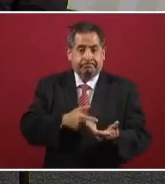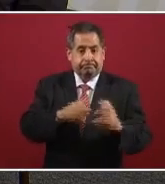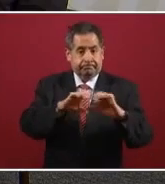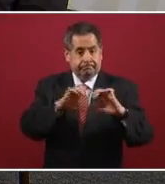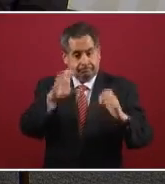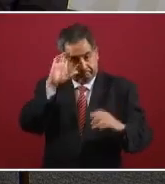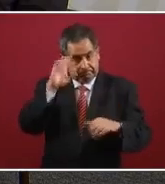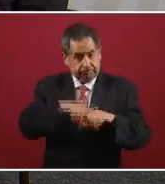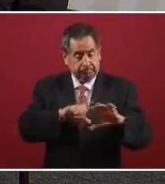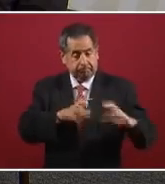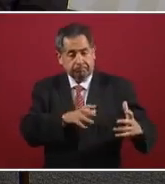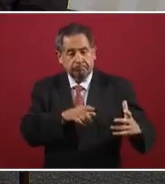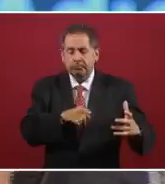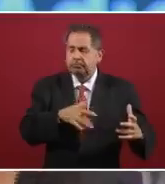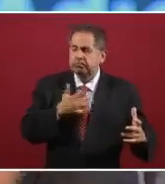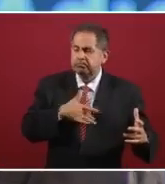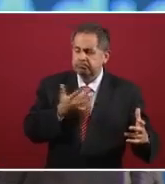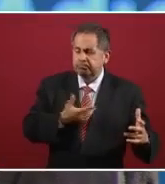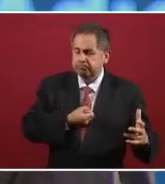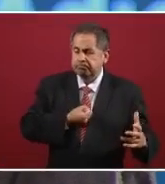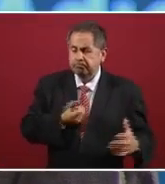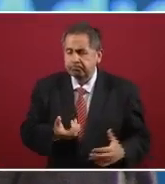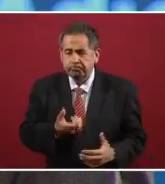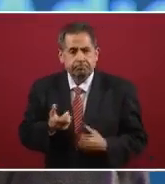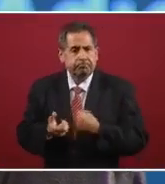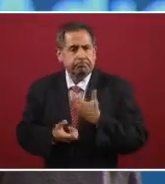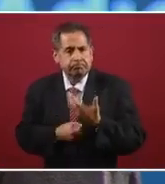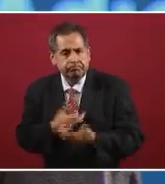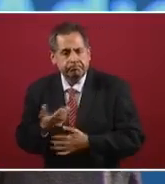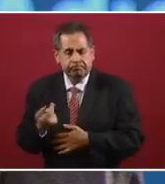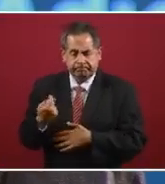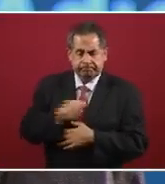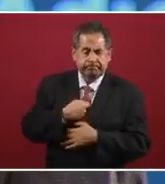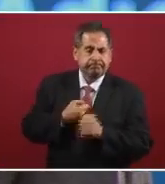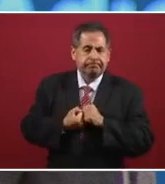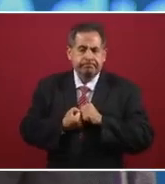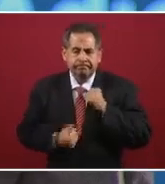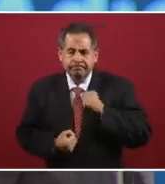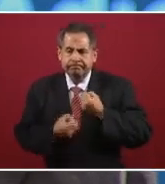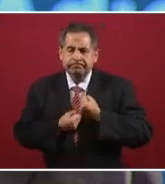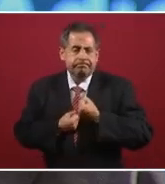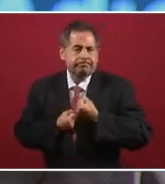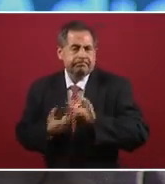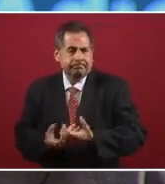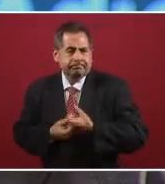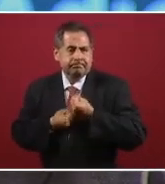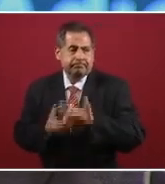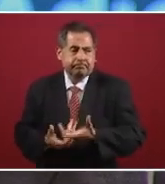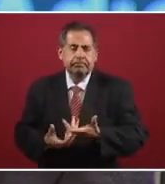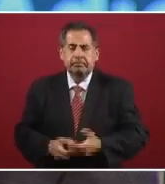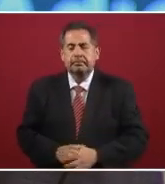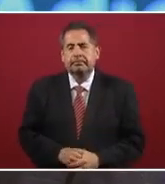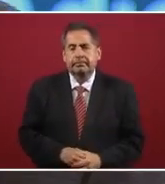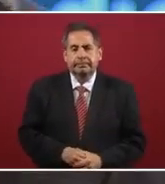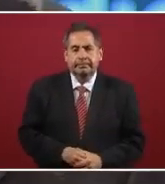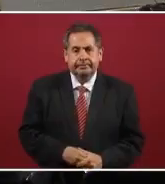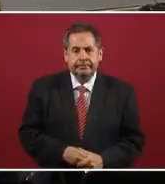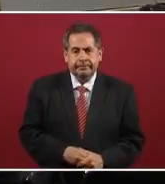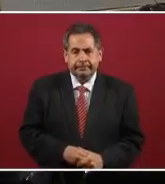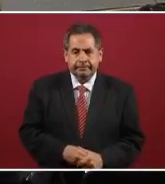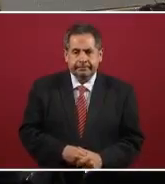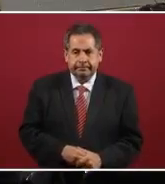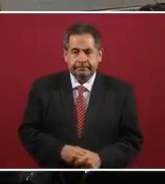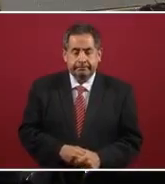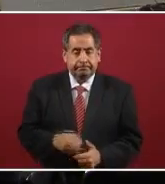la posibilidad de expresar libremente su identidad y su profundidad emocional. Tengo el